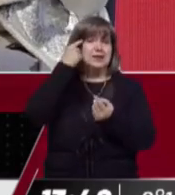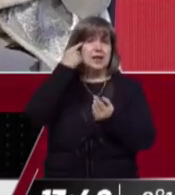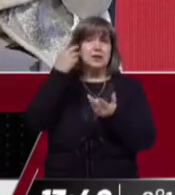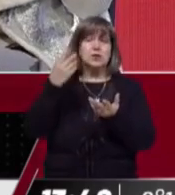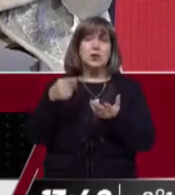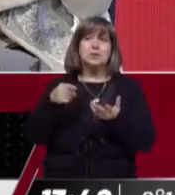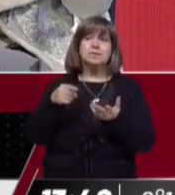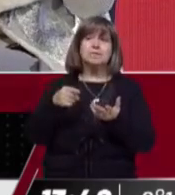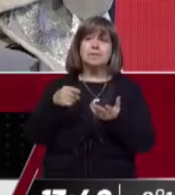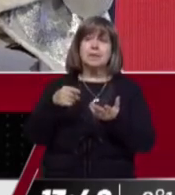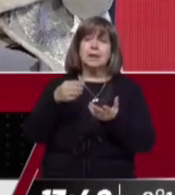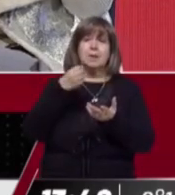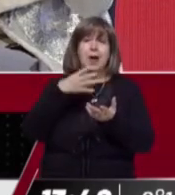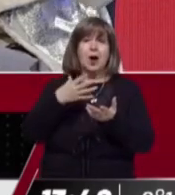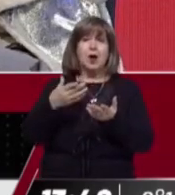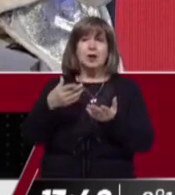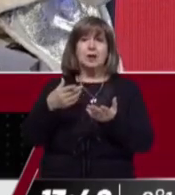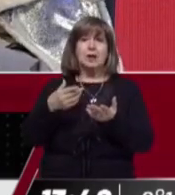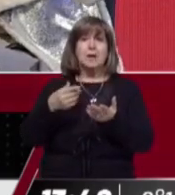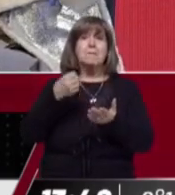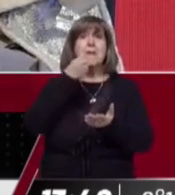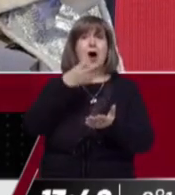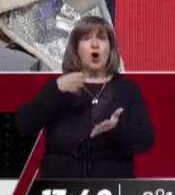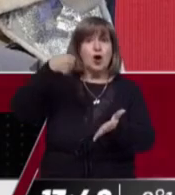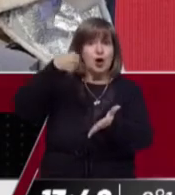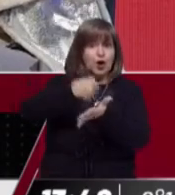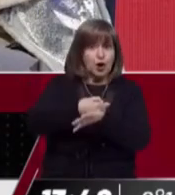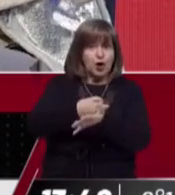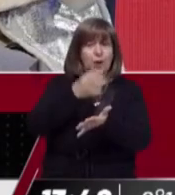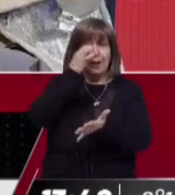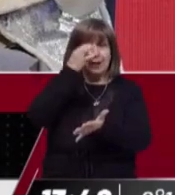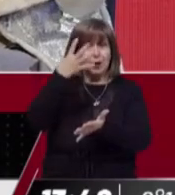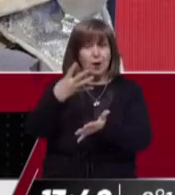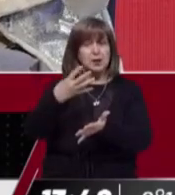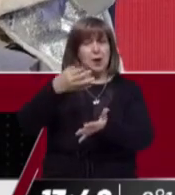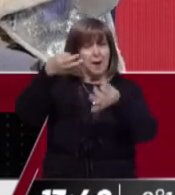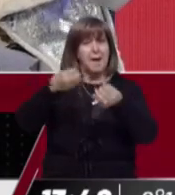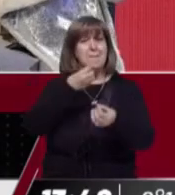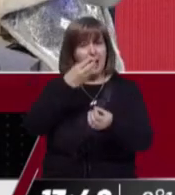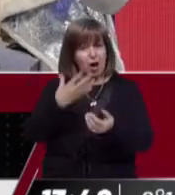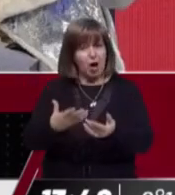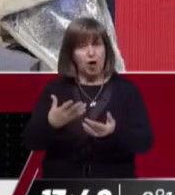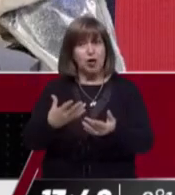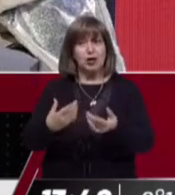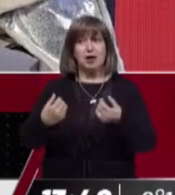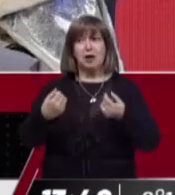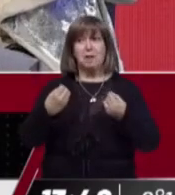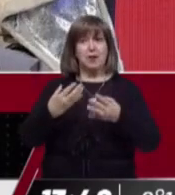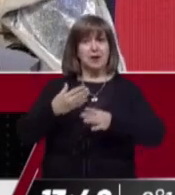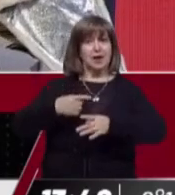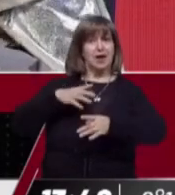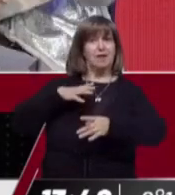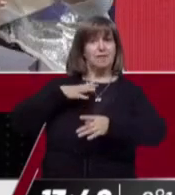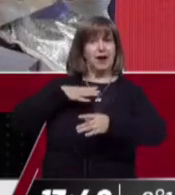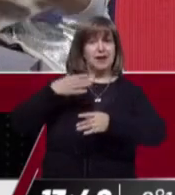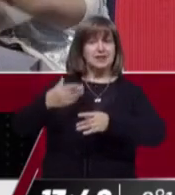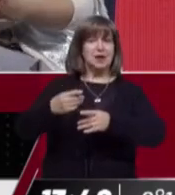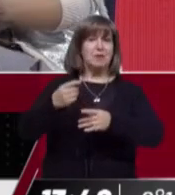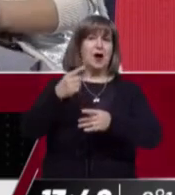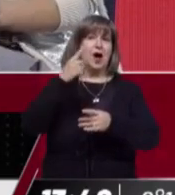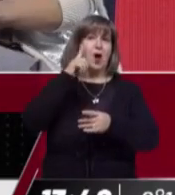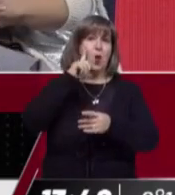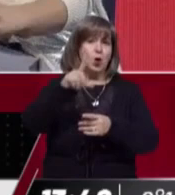que si se sientan a fin de mes ya seguramente lo que se pueda acordar vendrá recién para el mes